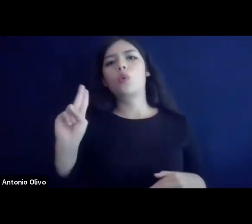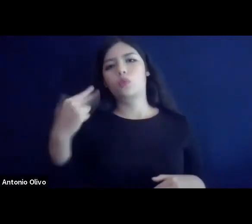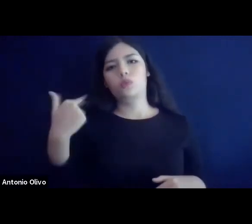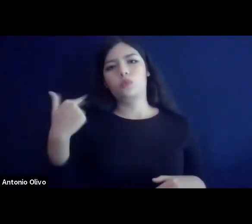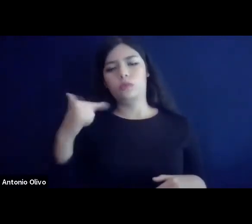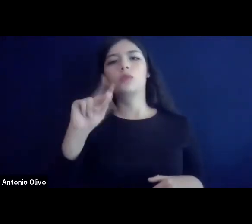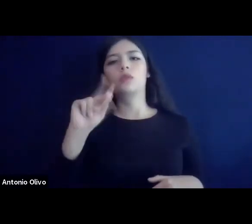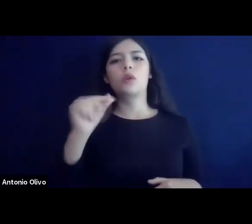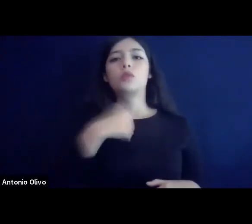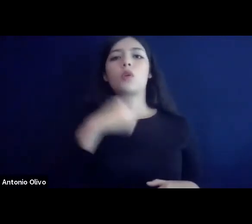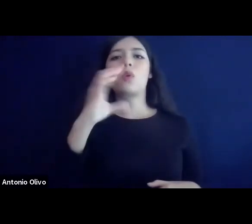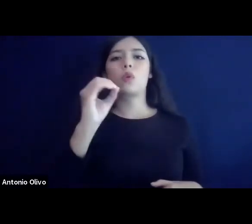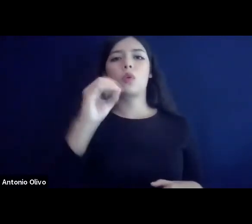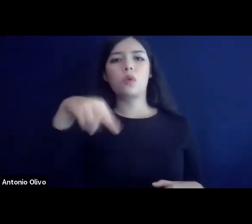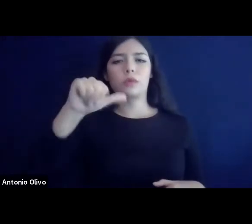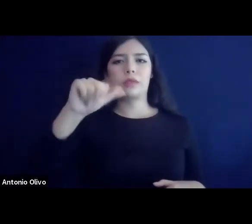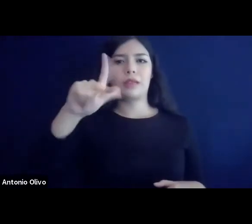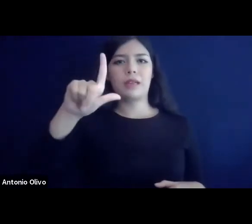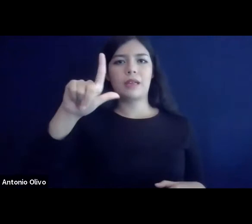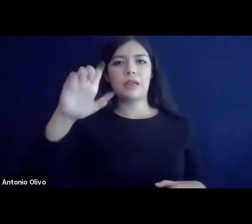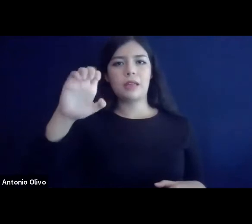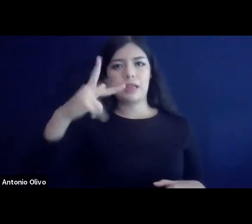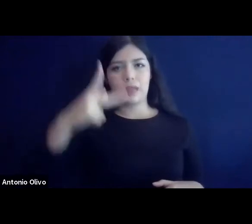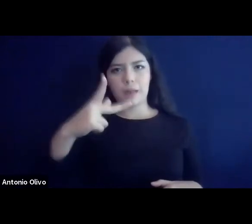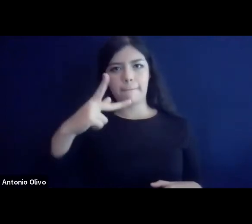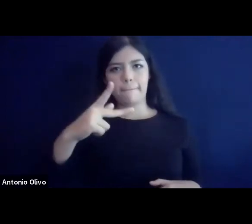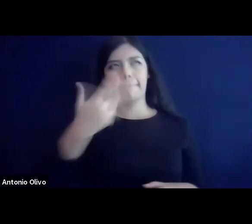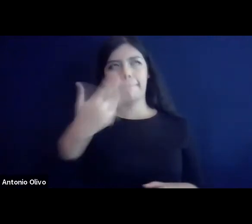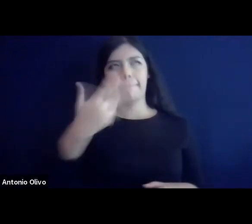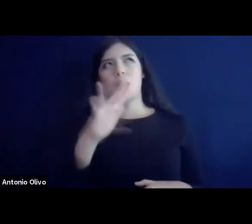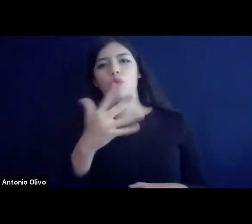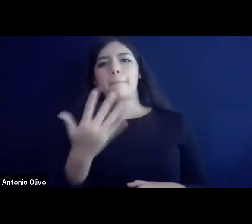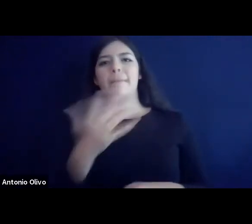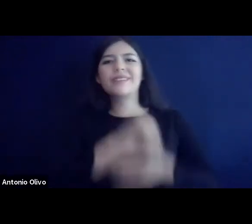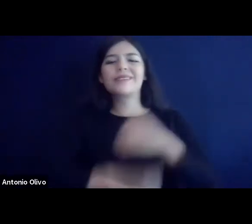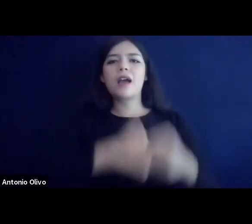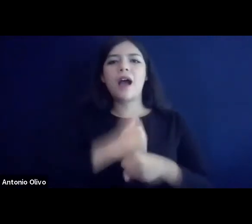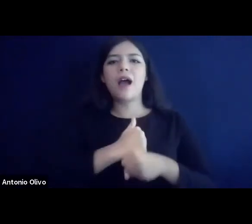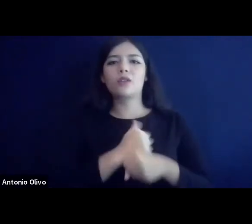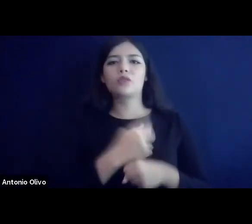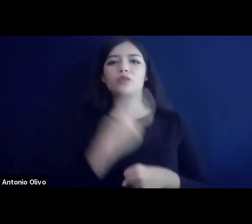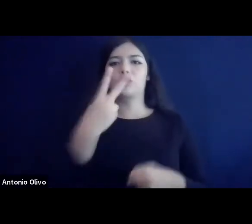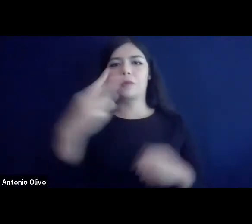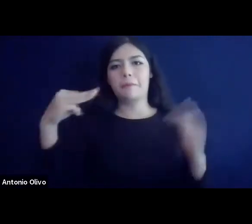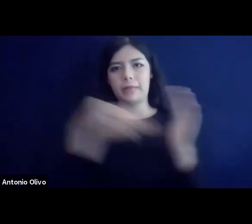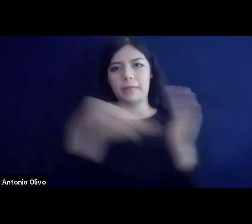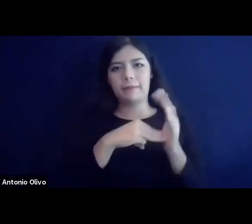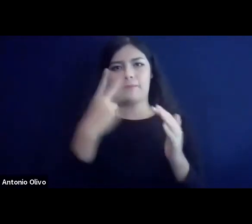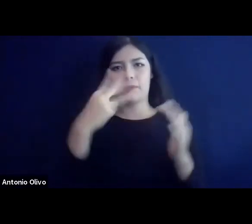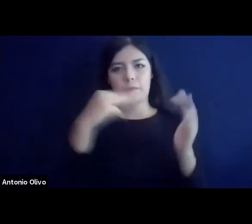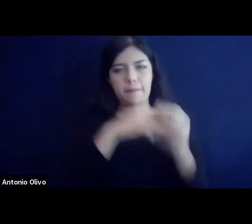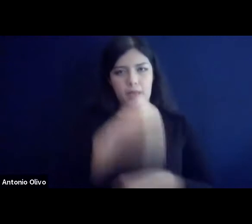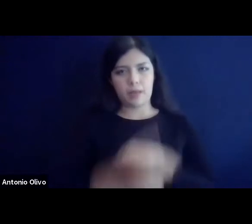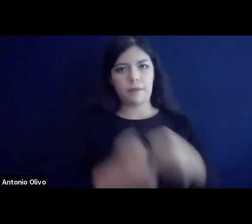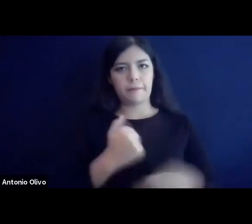de manera presencial. Eso fue allá por el año 2000, que les quiero contar esta experiencia porque fue